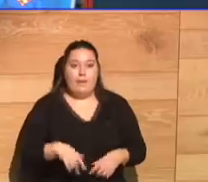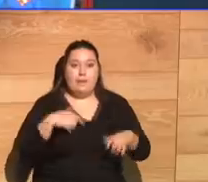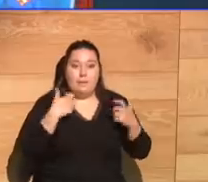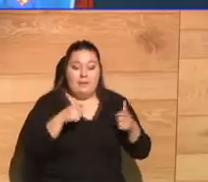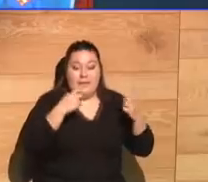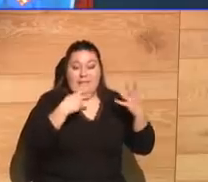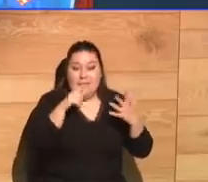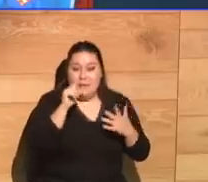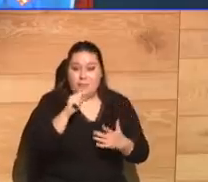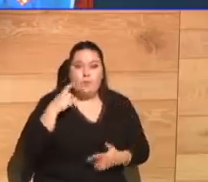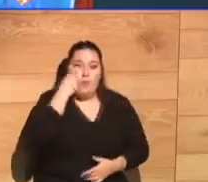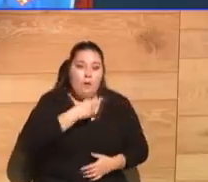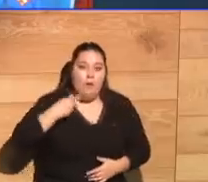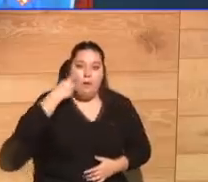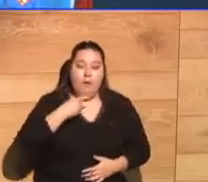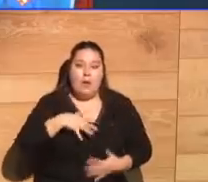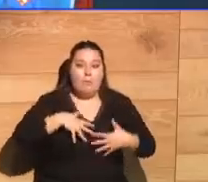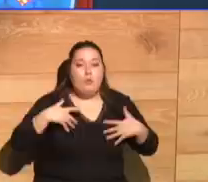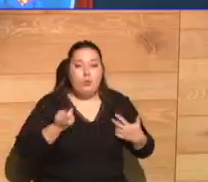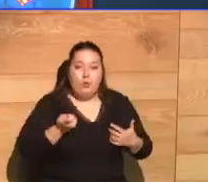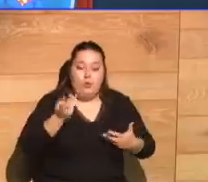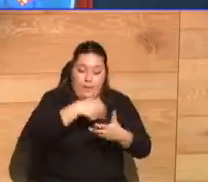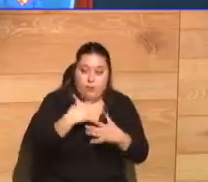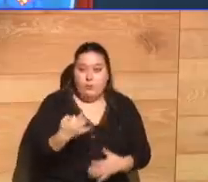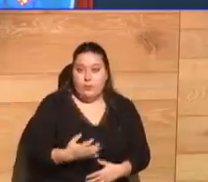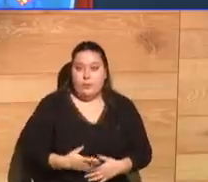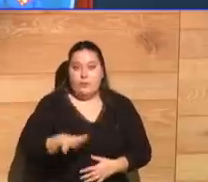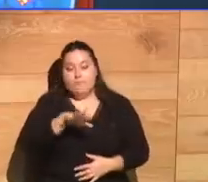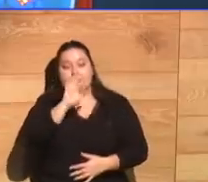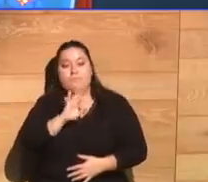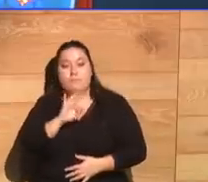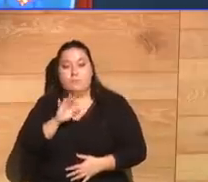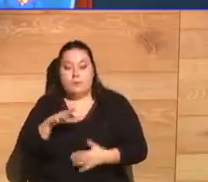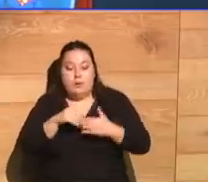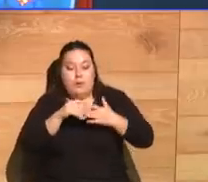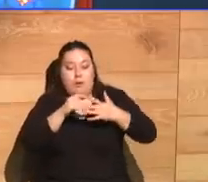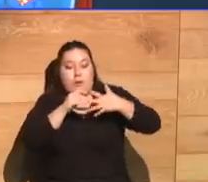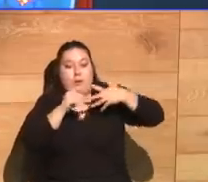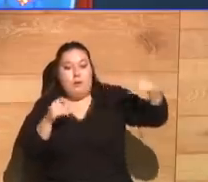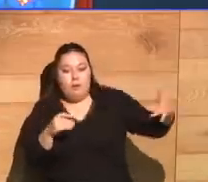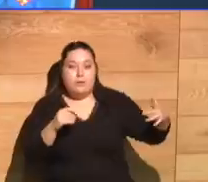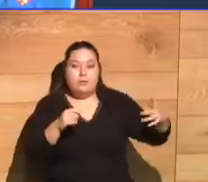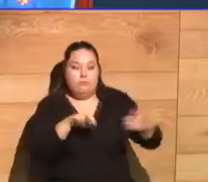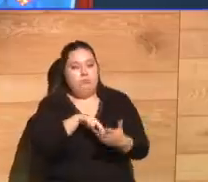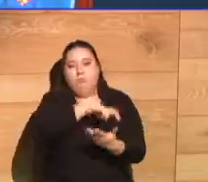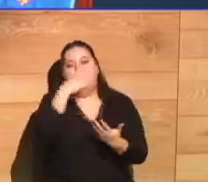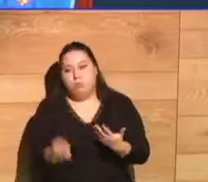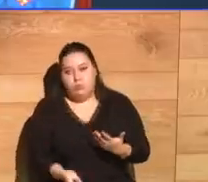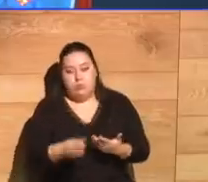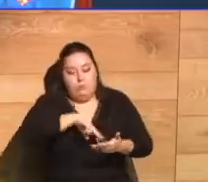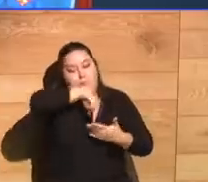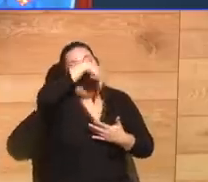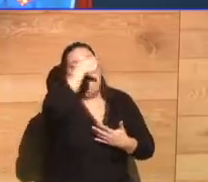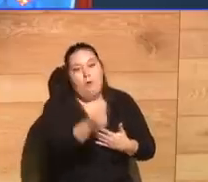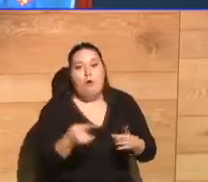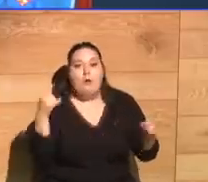7 minutos, hay que crear una pequeña emoción entre medias, y entonces decide que cuando se suelta el dedo se va a caer y precipitar al vacío para que